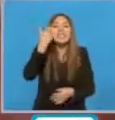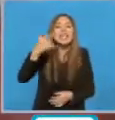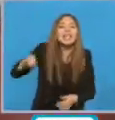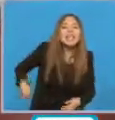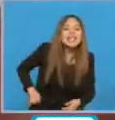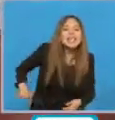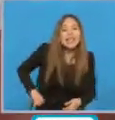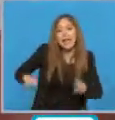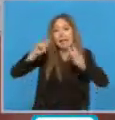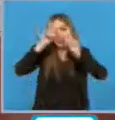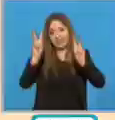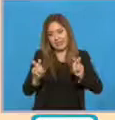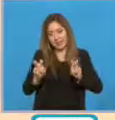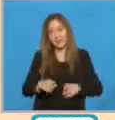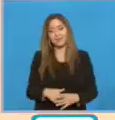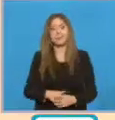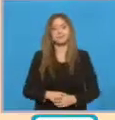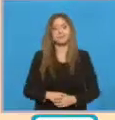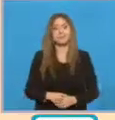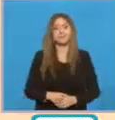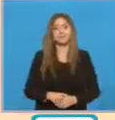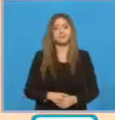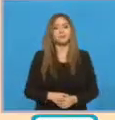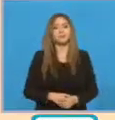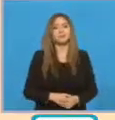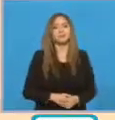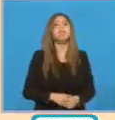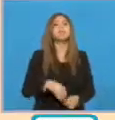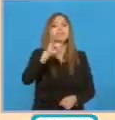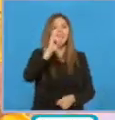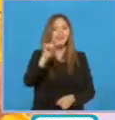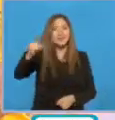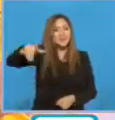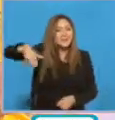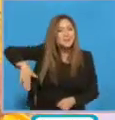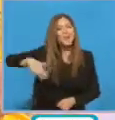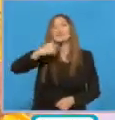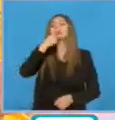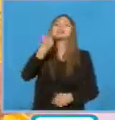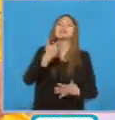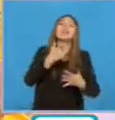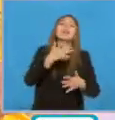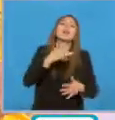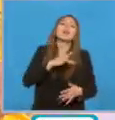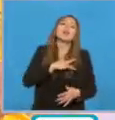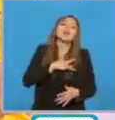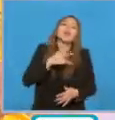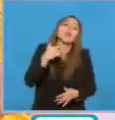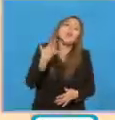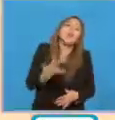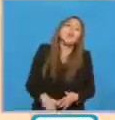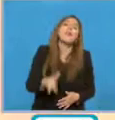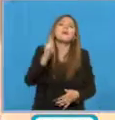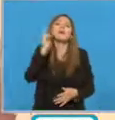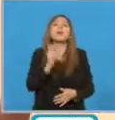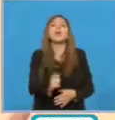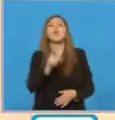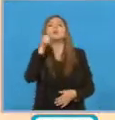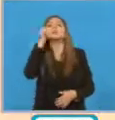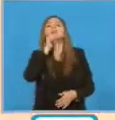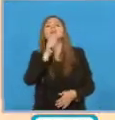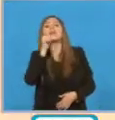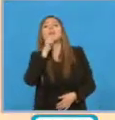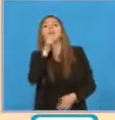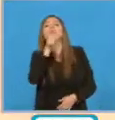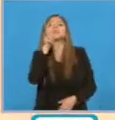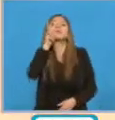gran tema, de verdad. Sí, justamente antes de entrar hablabas de este amor, de este enamoramiento en donde todo lo ves color